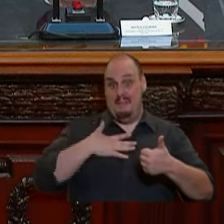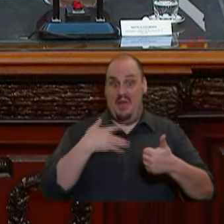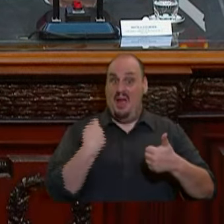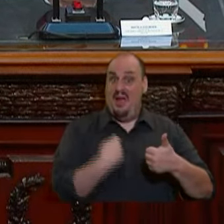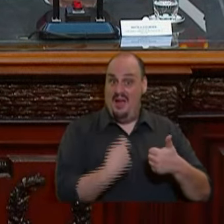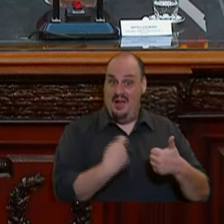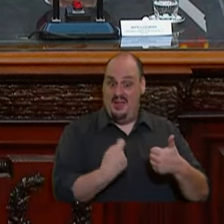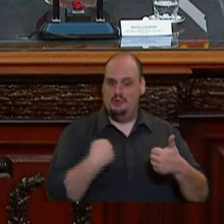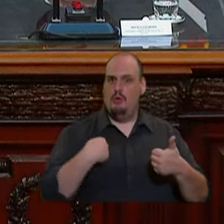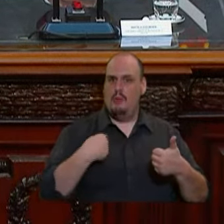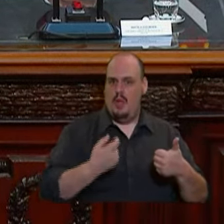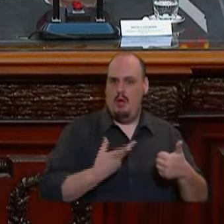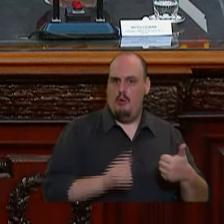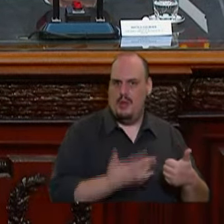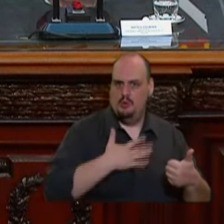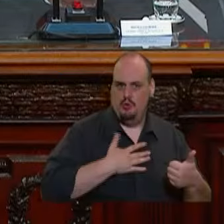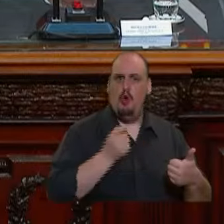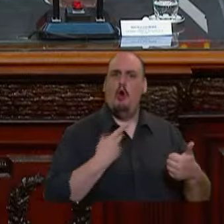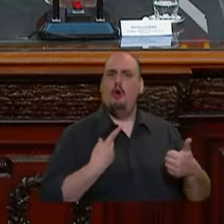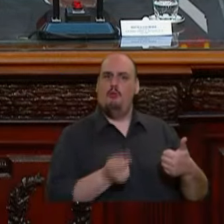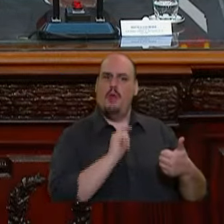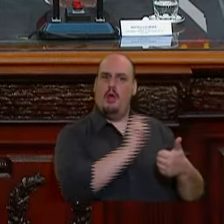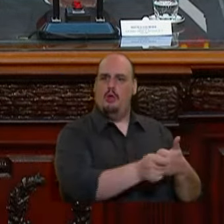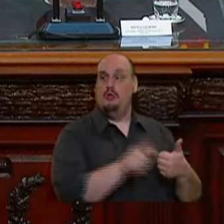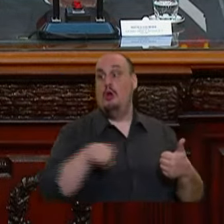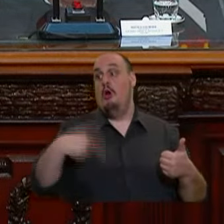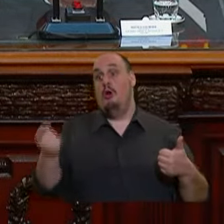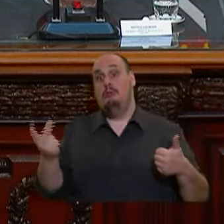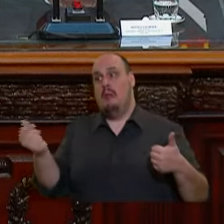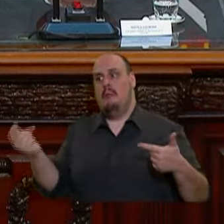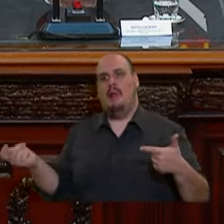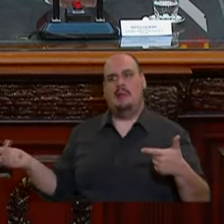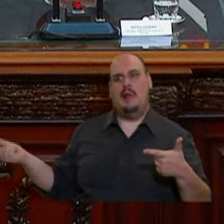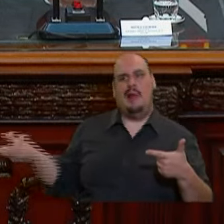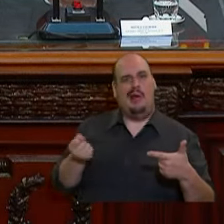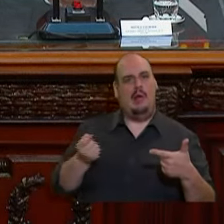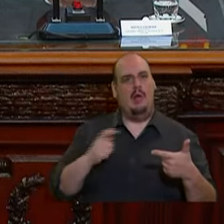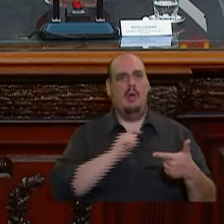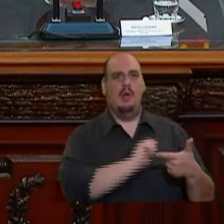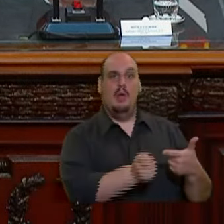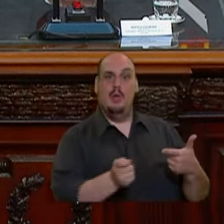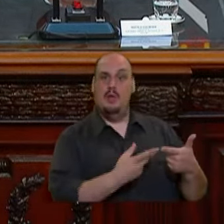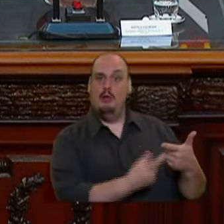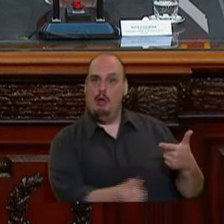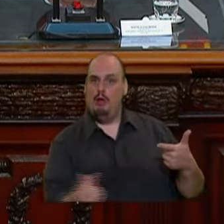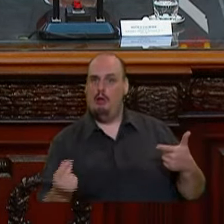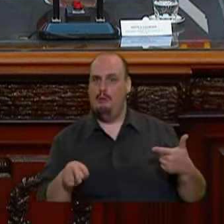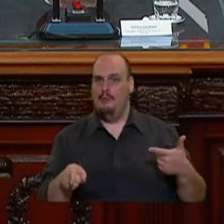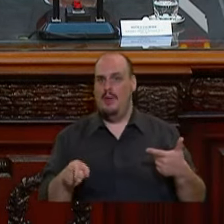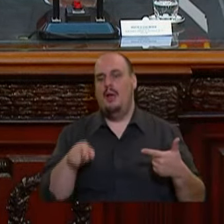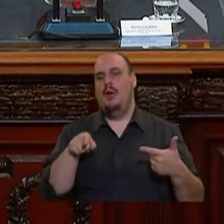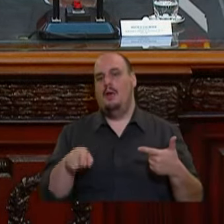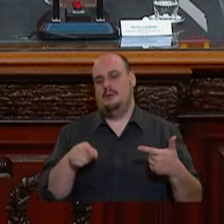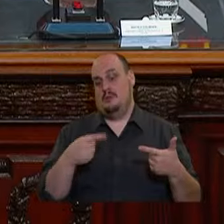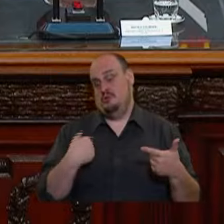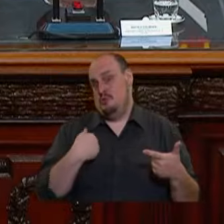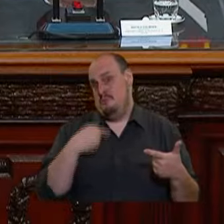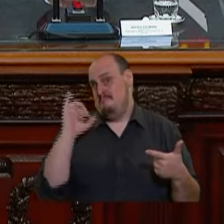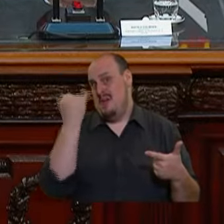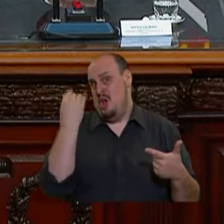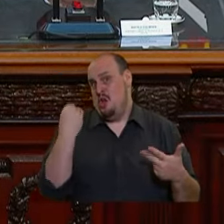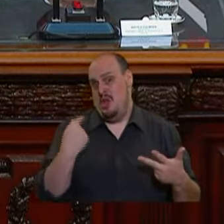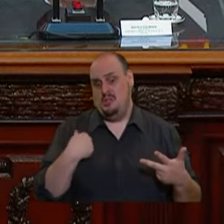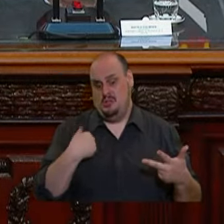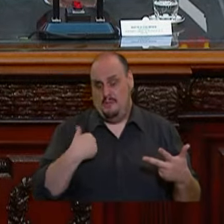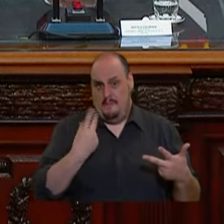terceros, mientras que lo mismo se puede hacer con el dinero de otros. Así, la mejor manera de gastar es el dinero propio en uno mismo,